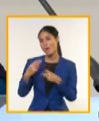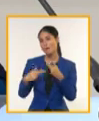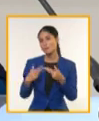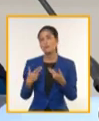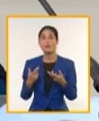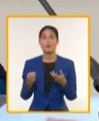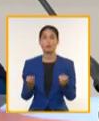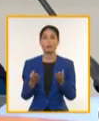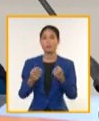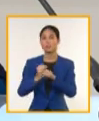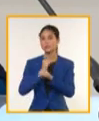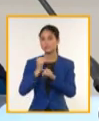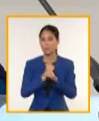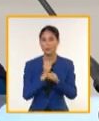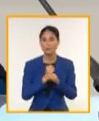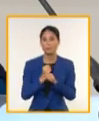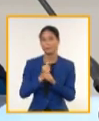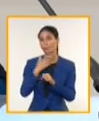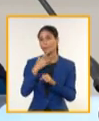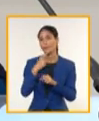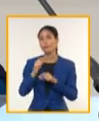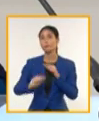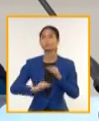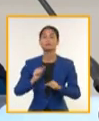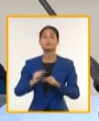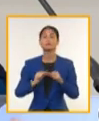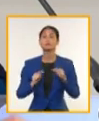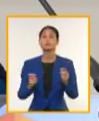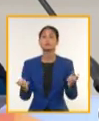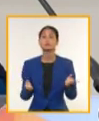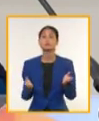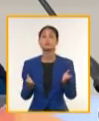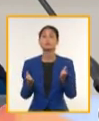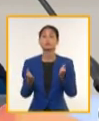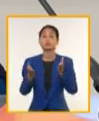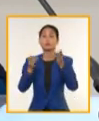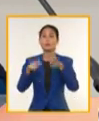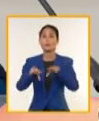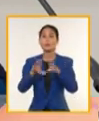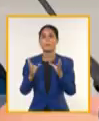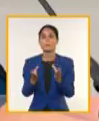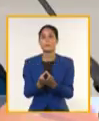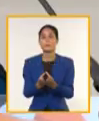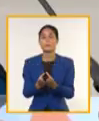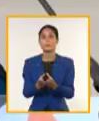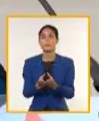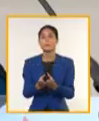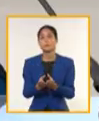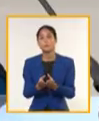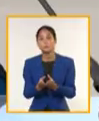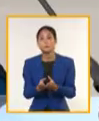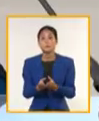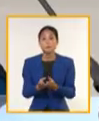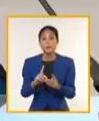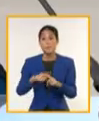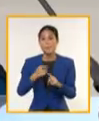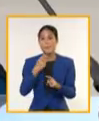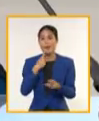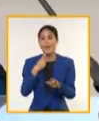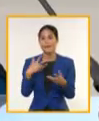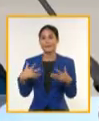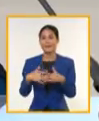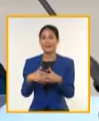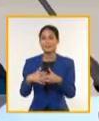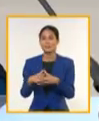le permiten ampliar su esfera de influencia a lo largo del mundo y su esfera, lógicamente, de relaciones diplomáticas